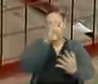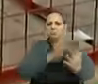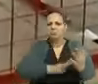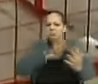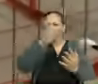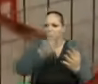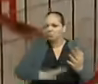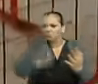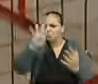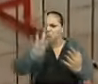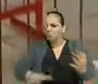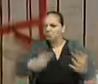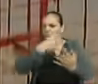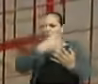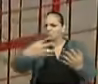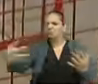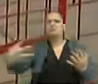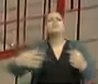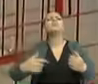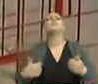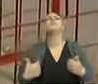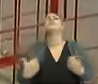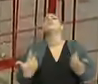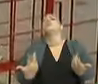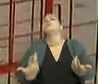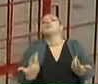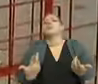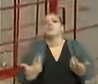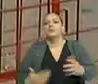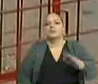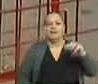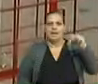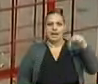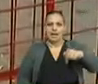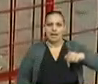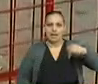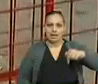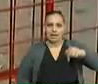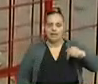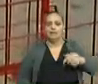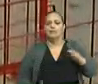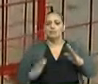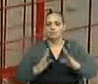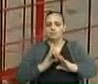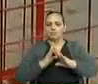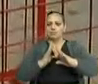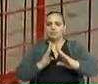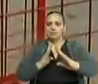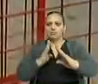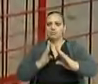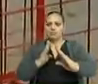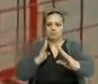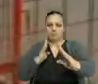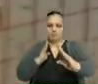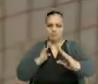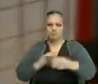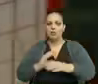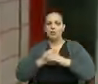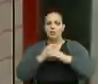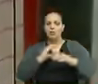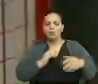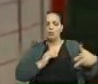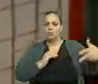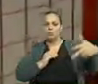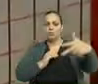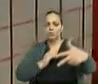es de fierrito para que la gente tenga su distanciamiento y espere una vez que el bus llega. Cuando el bus llega,